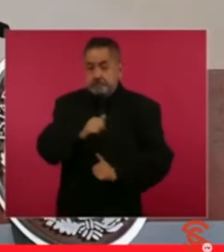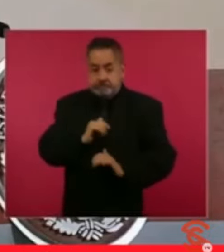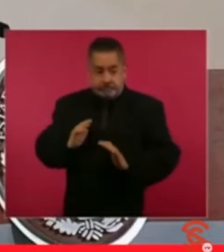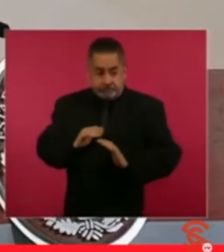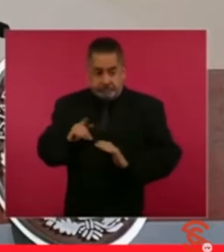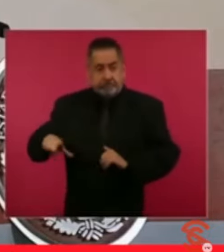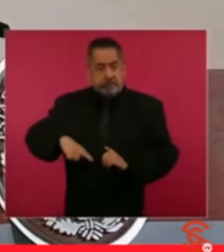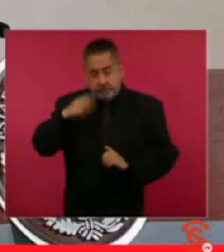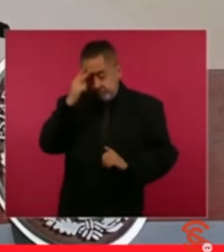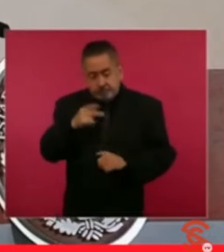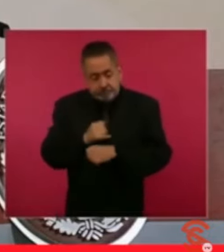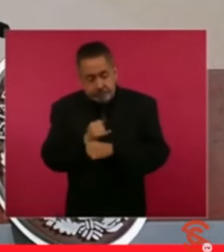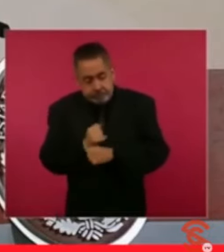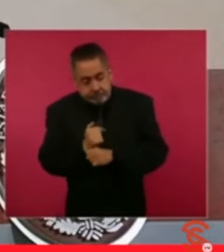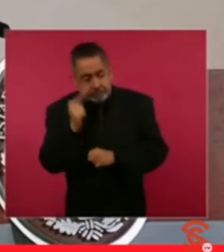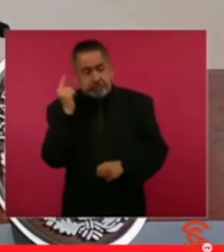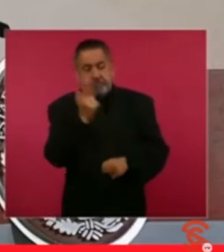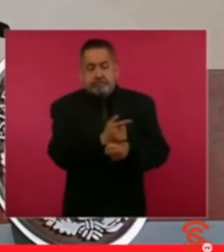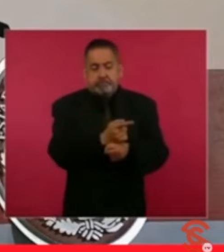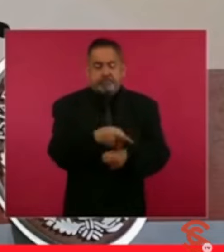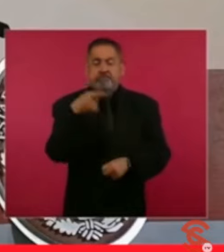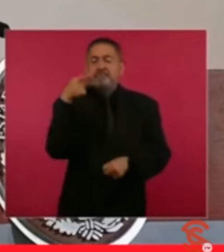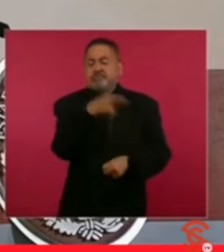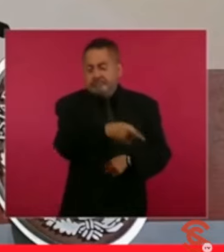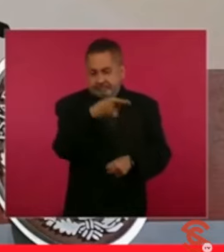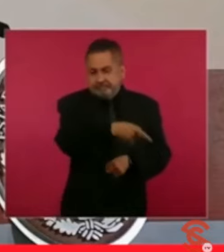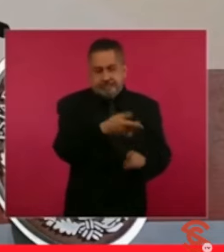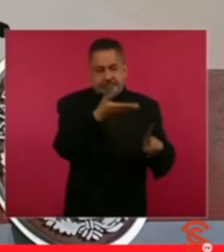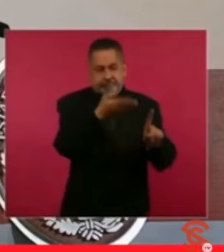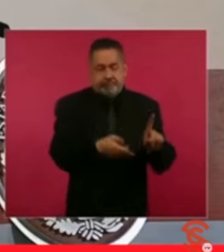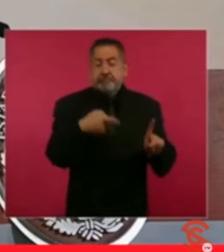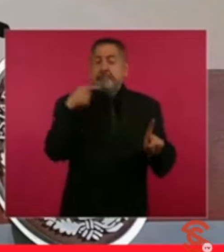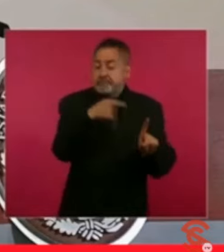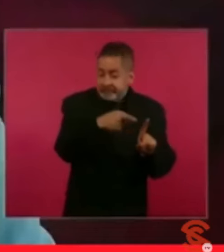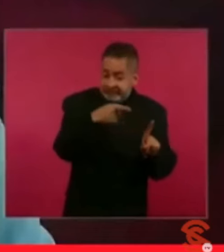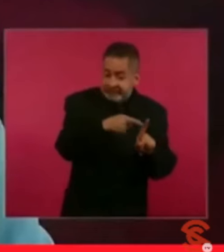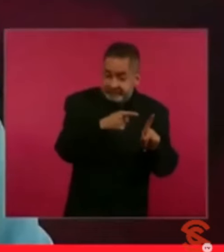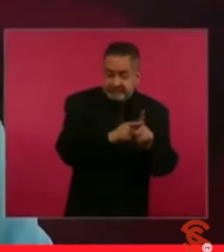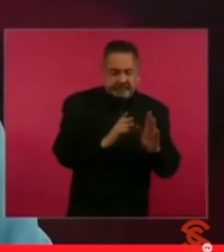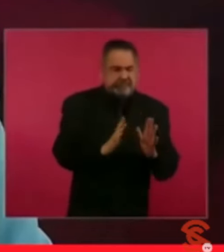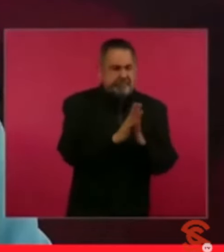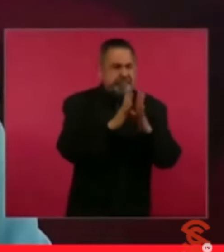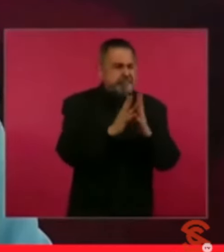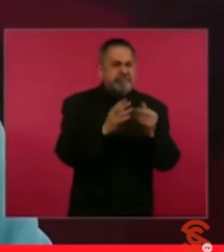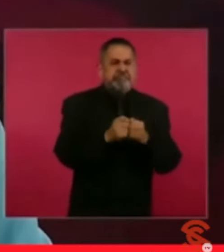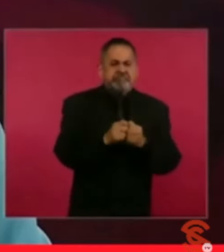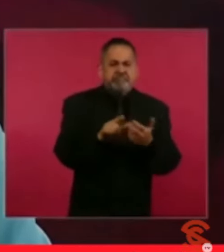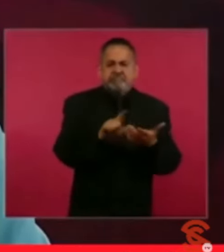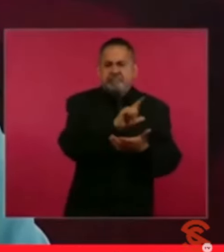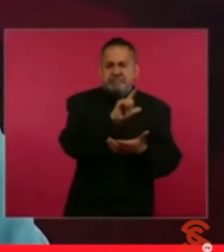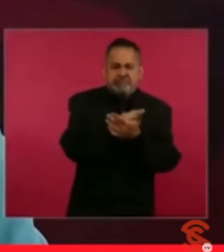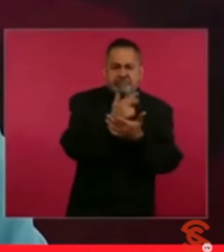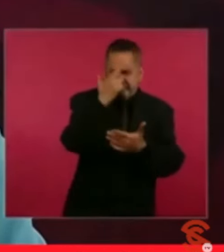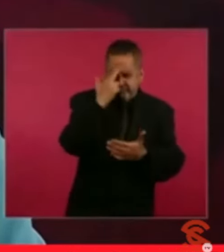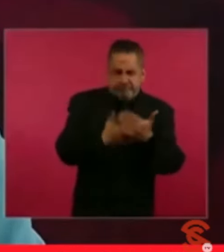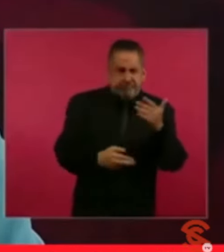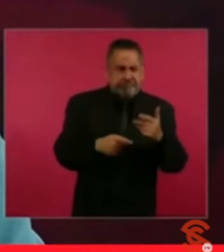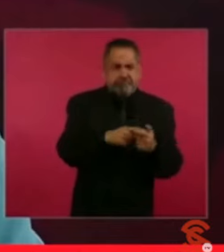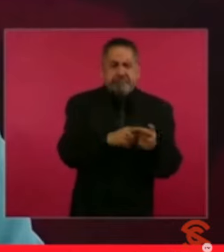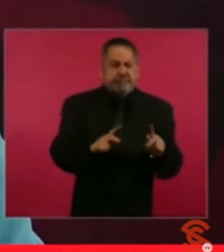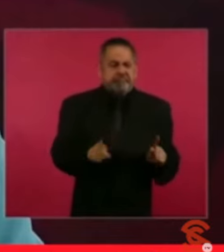Gobierno de México, ha sido señalado de participar en delitos vinculados al tráfico